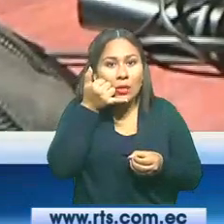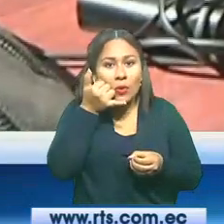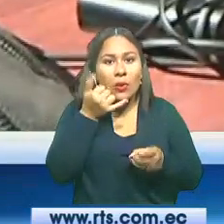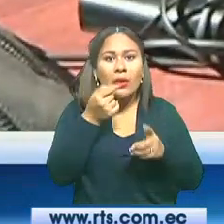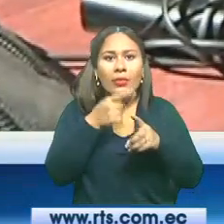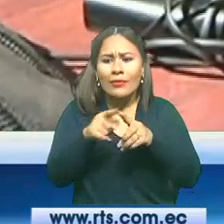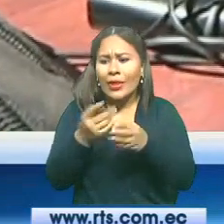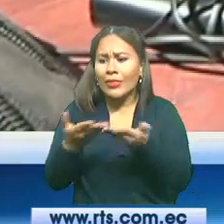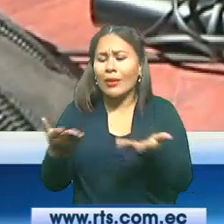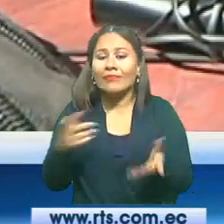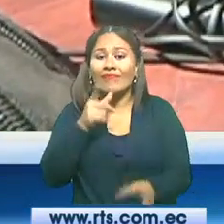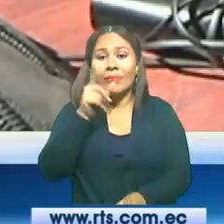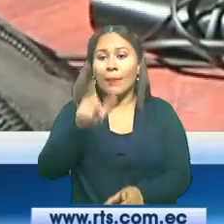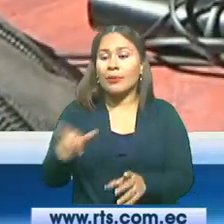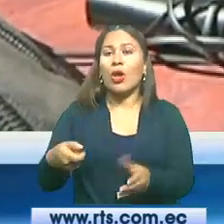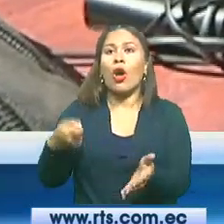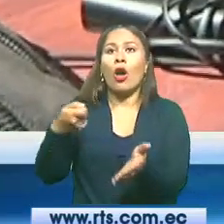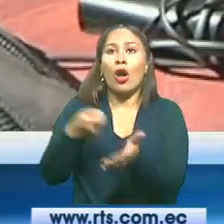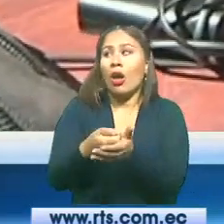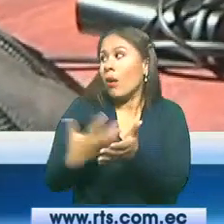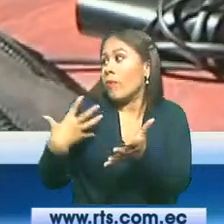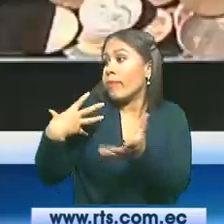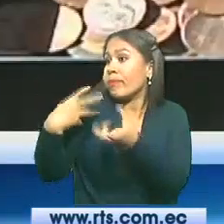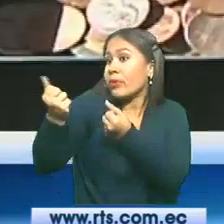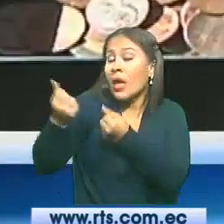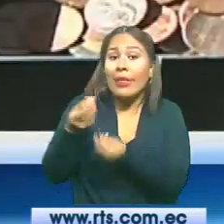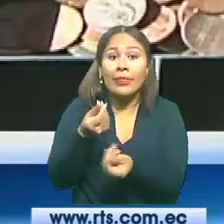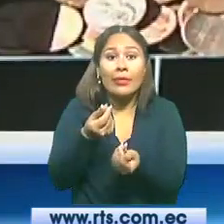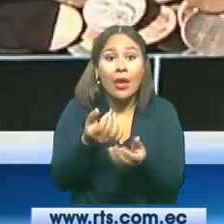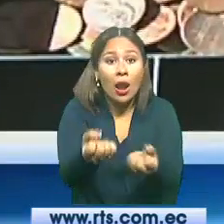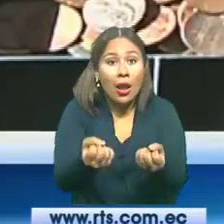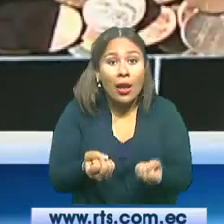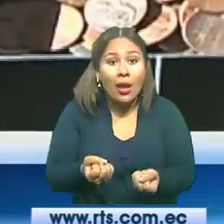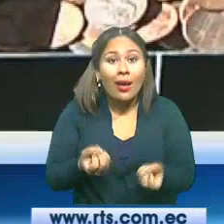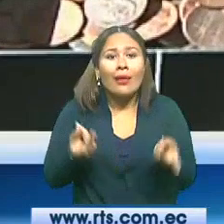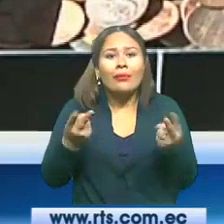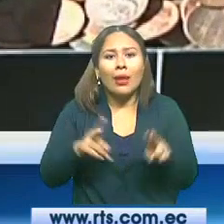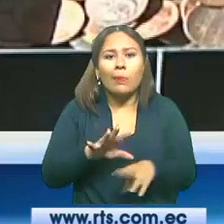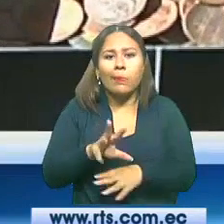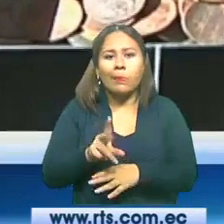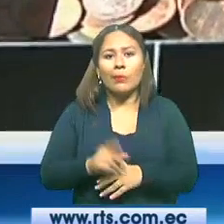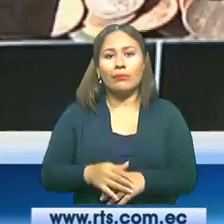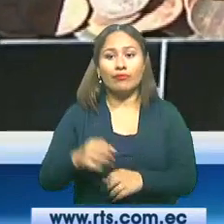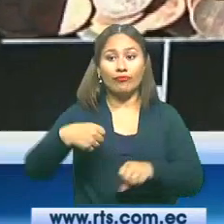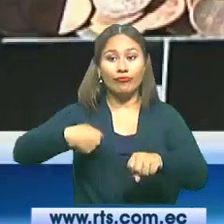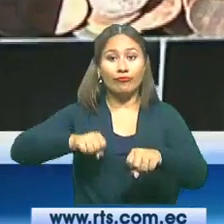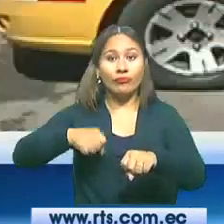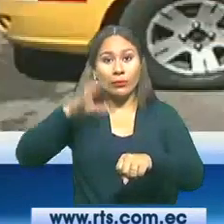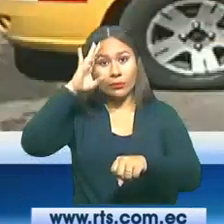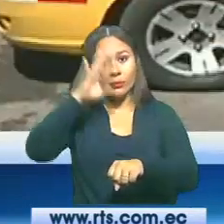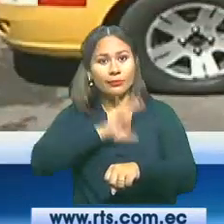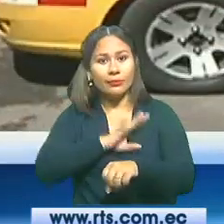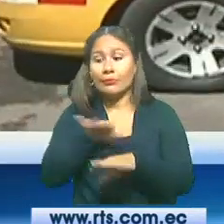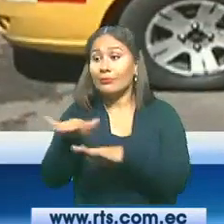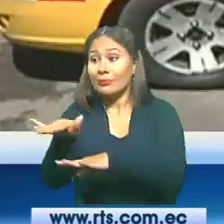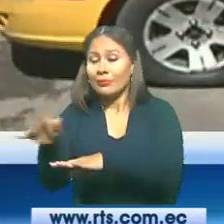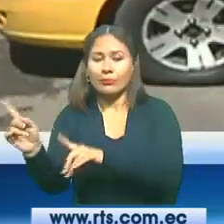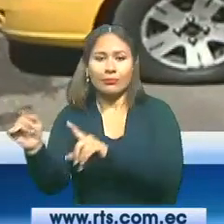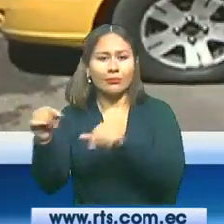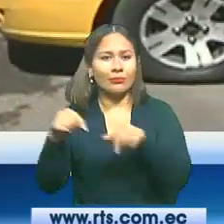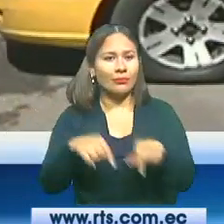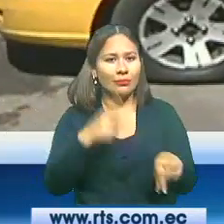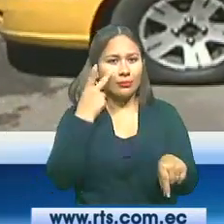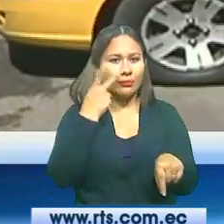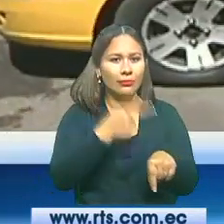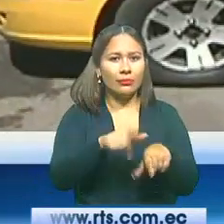valor de las personas que estaban en el local y el poco dinero que había en la caja. La policía que patrullaba por la zona fue advertida y rápidamente acudió al